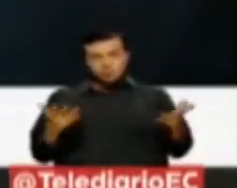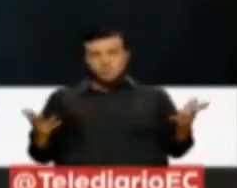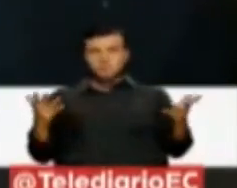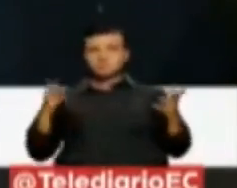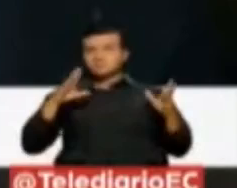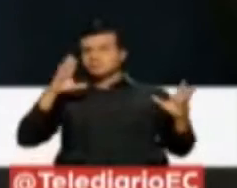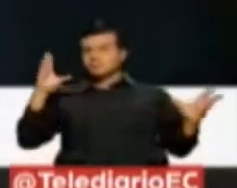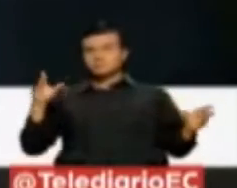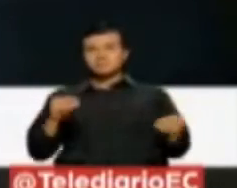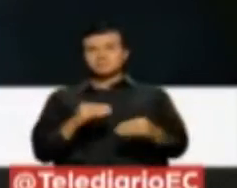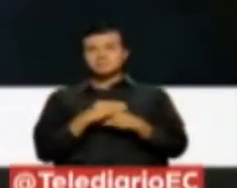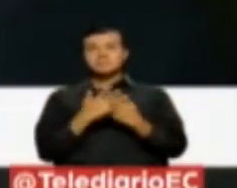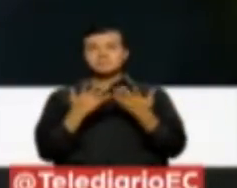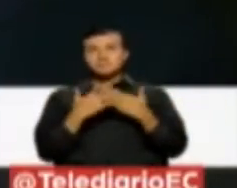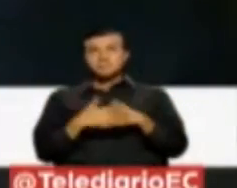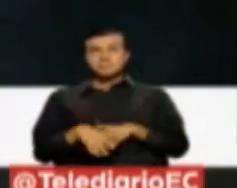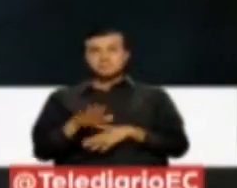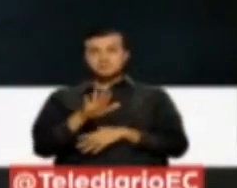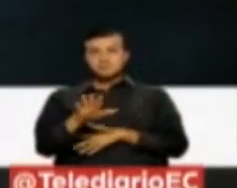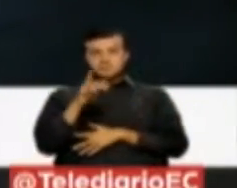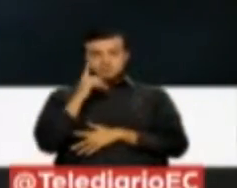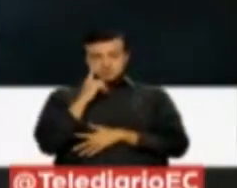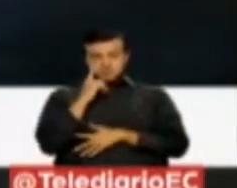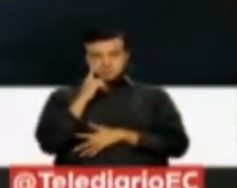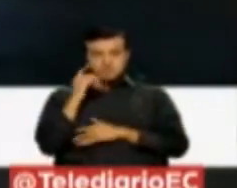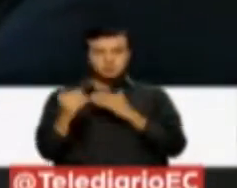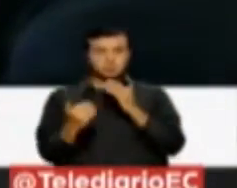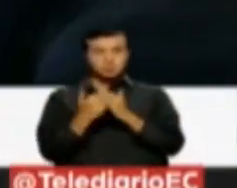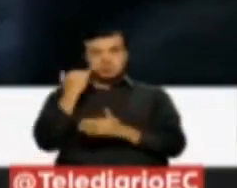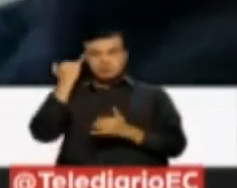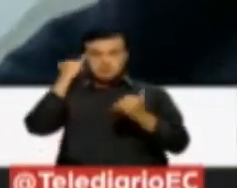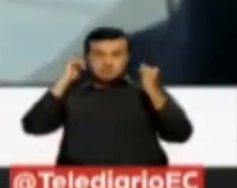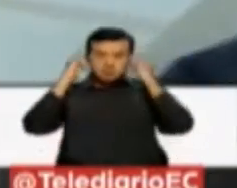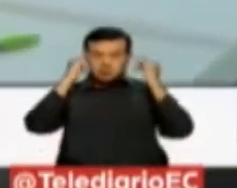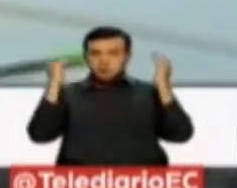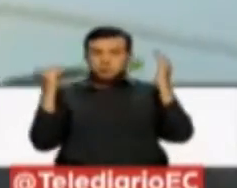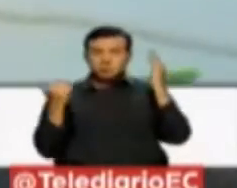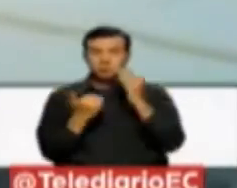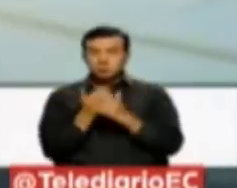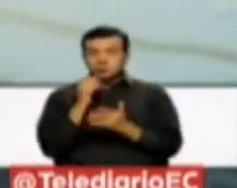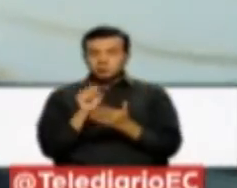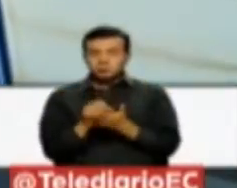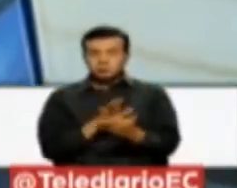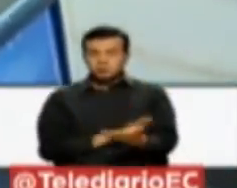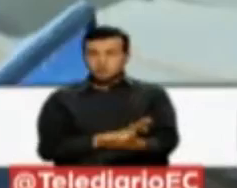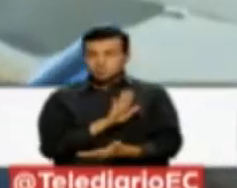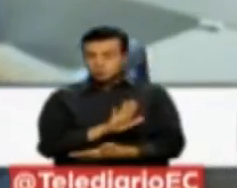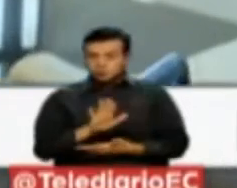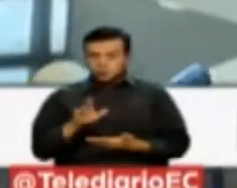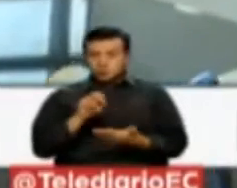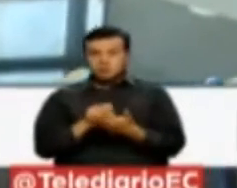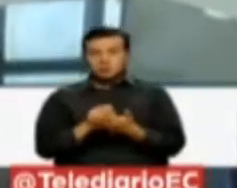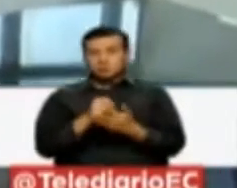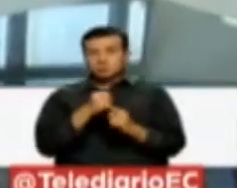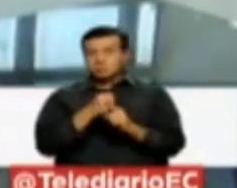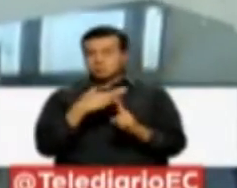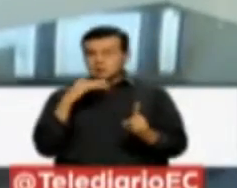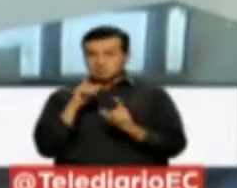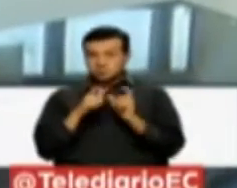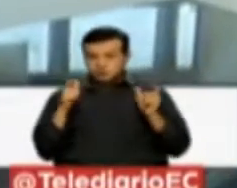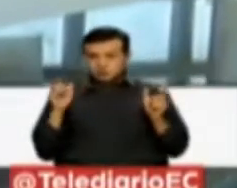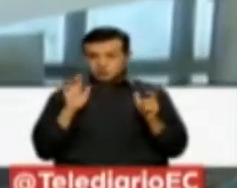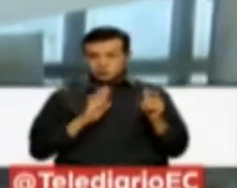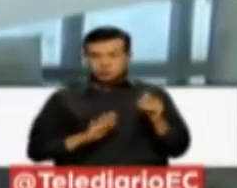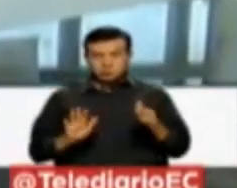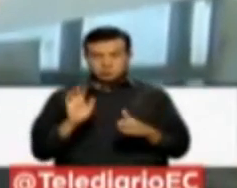las herramientas, y a raíz de esto puedan generarse nuevas ideas, nuevas creaciones y nuevos proyectos que puedan impactar aquí en la ciudadanía y también